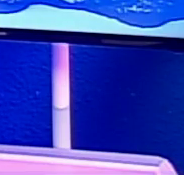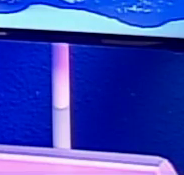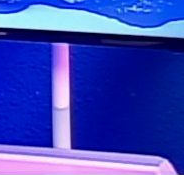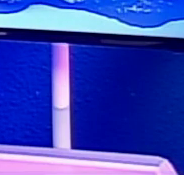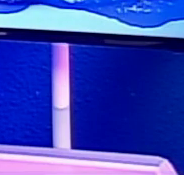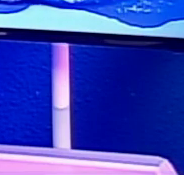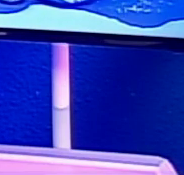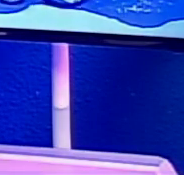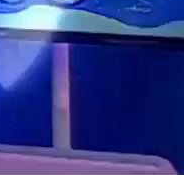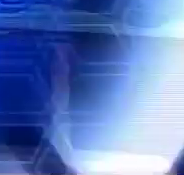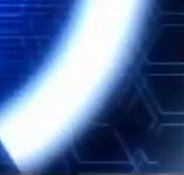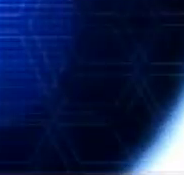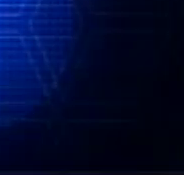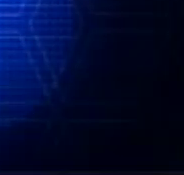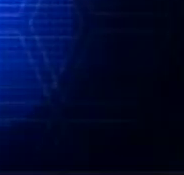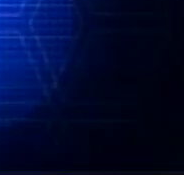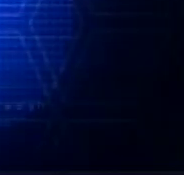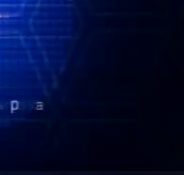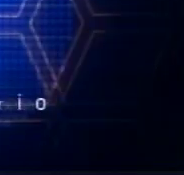el silencio ya.